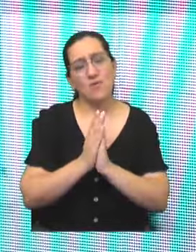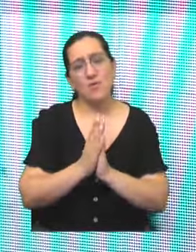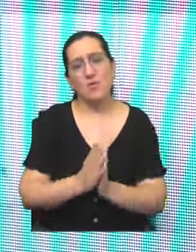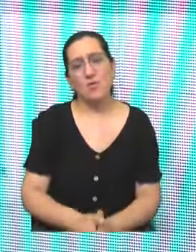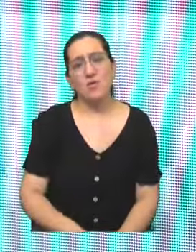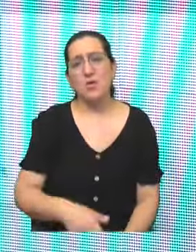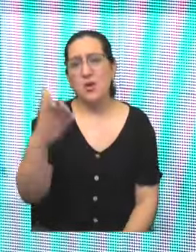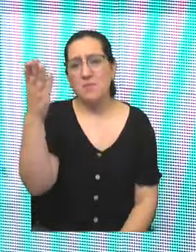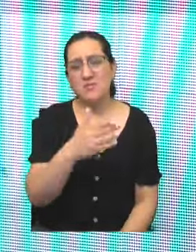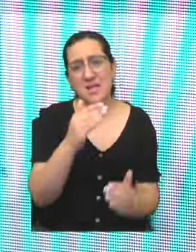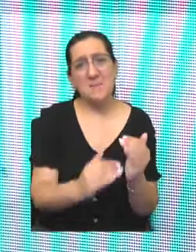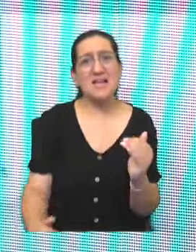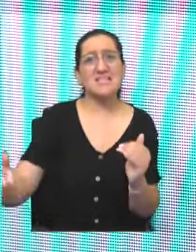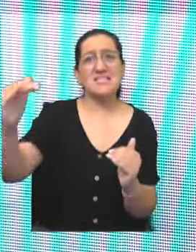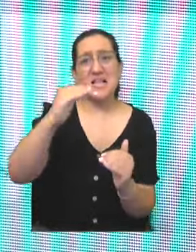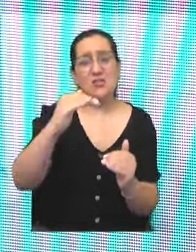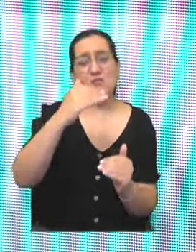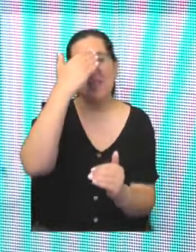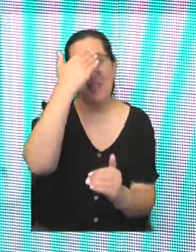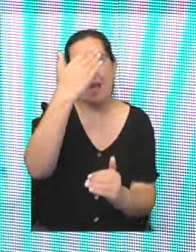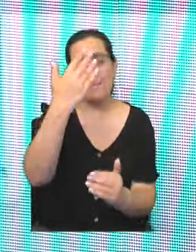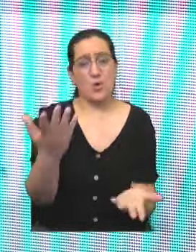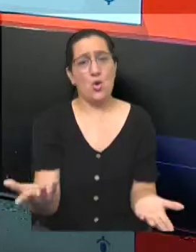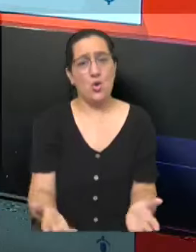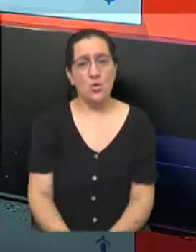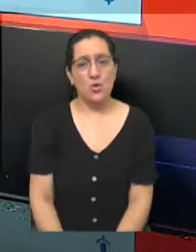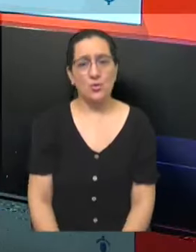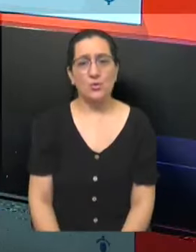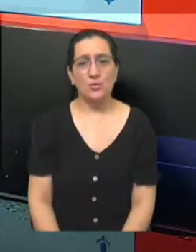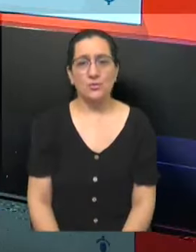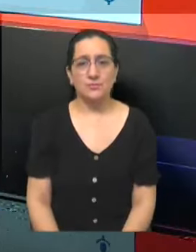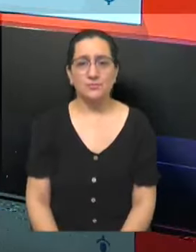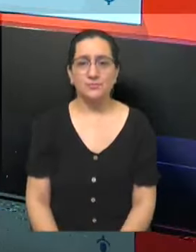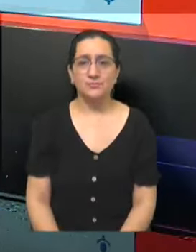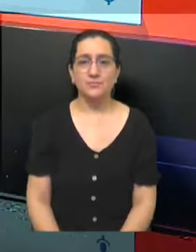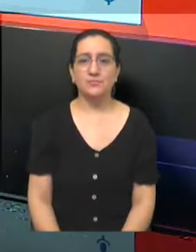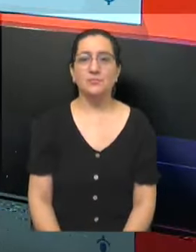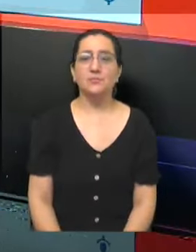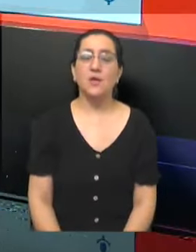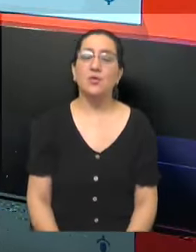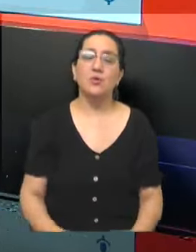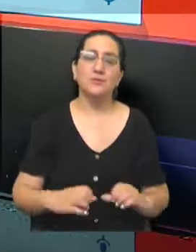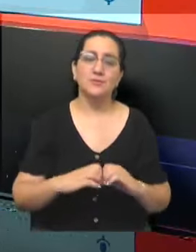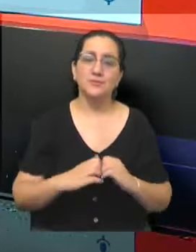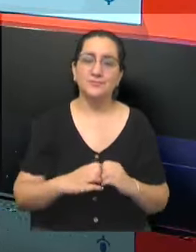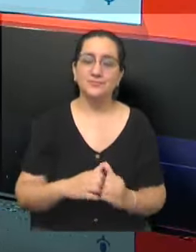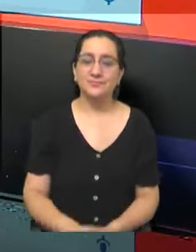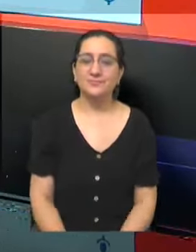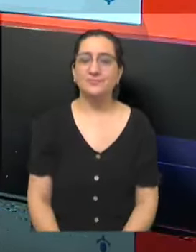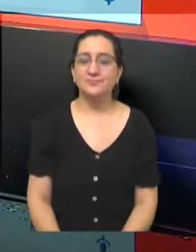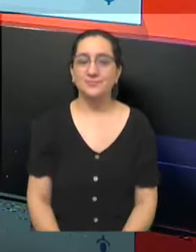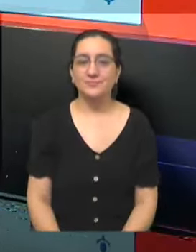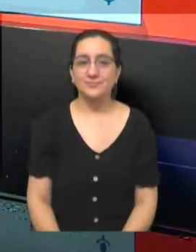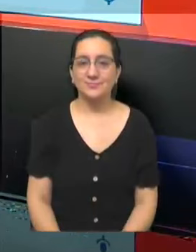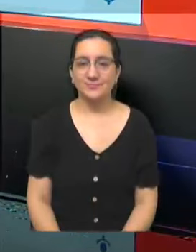un porcentaje más alto que el Partido Nacional. Y nos mandan la estatua de libertad, corazones, carita llena de corazones, corazón